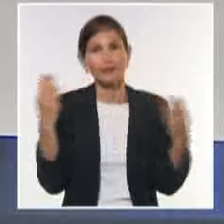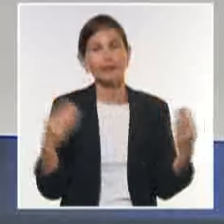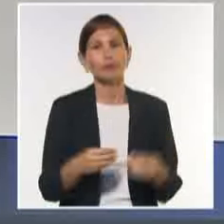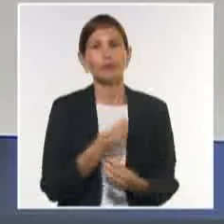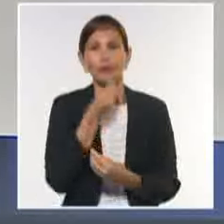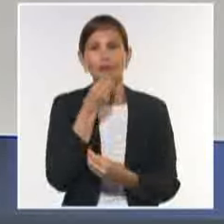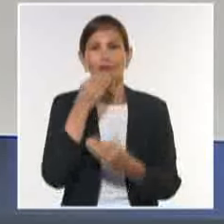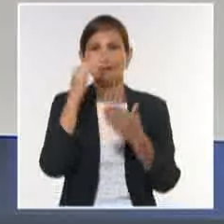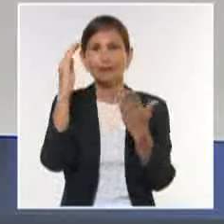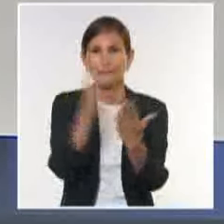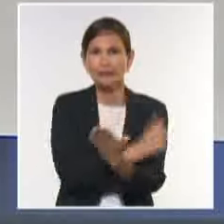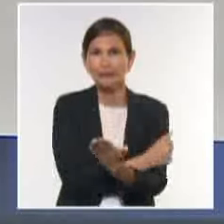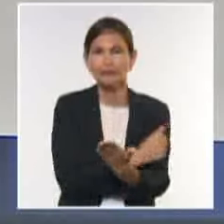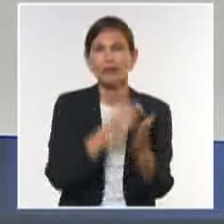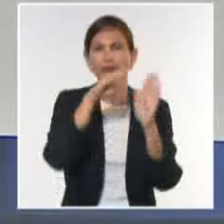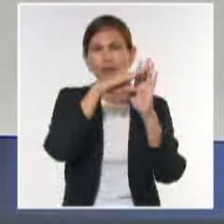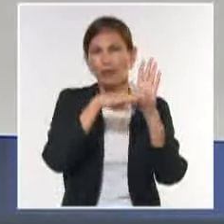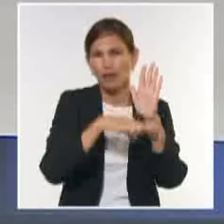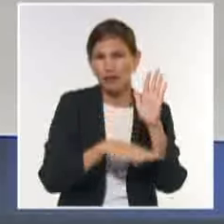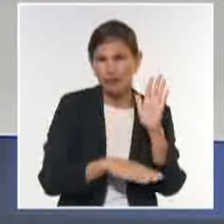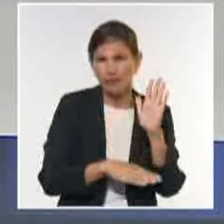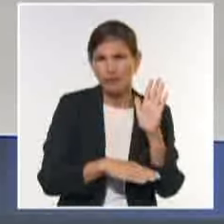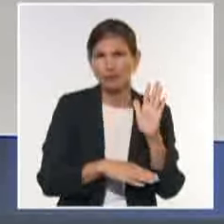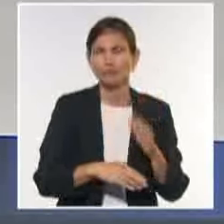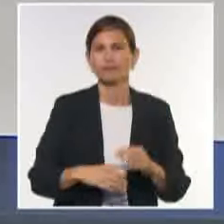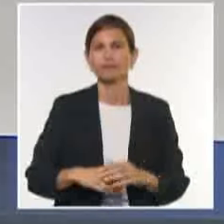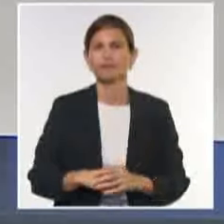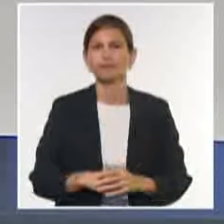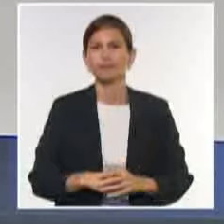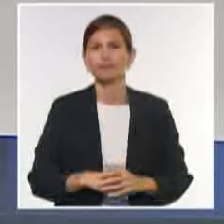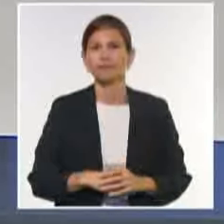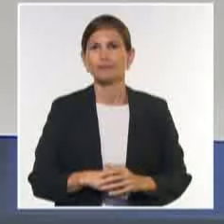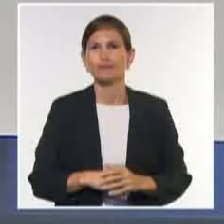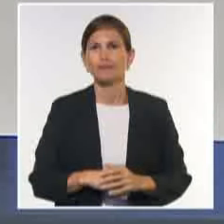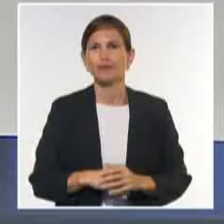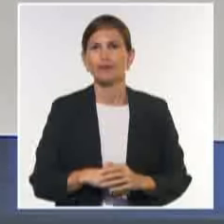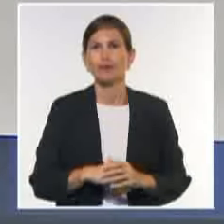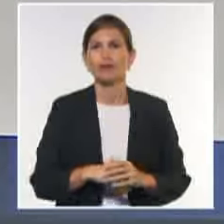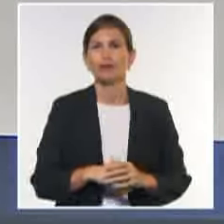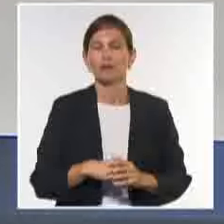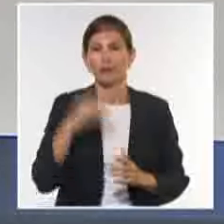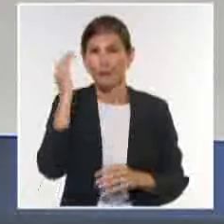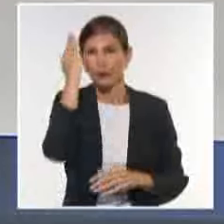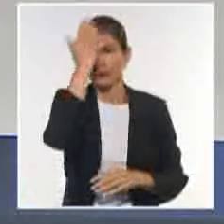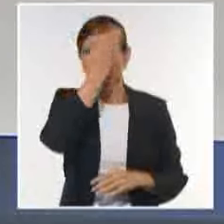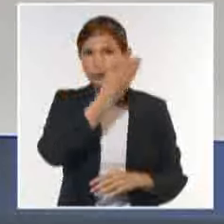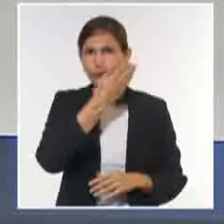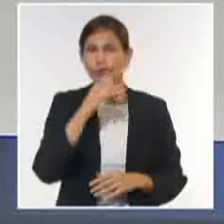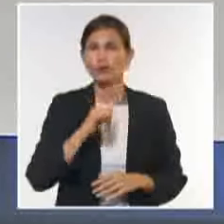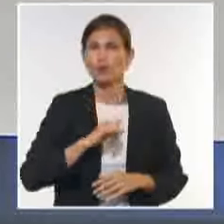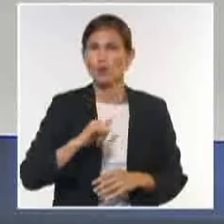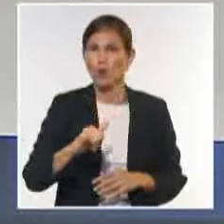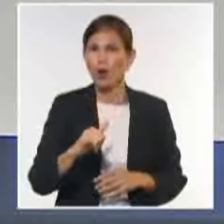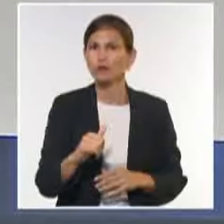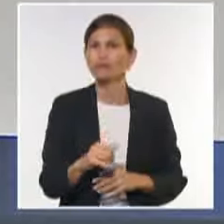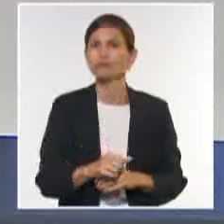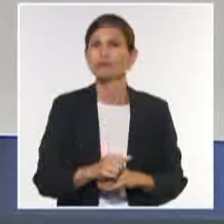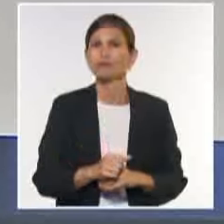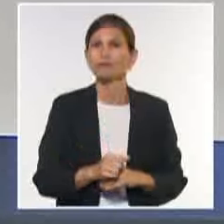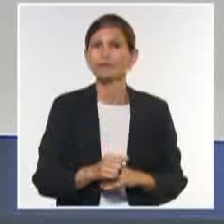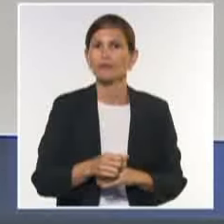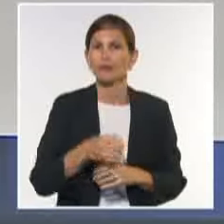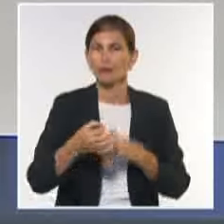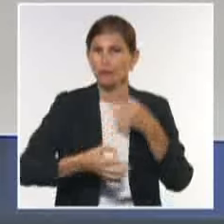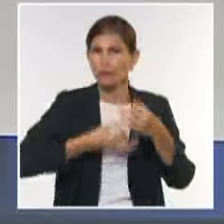la lista de estados patrocinadores del terrorismo. El canciller cubano también llamó a tomar acción definitiva sobre el